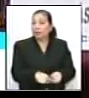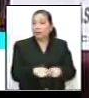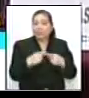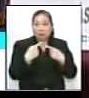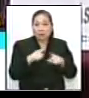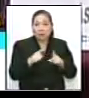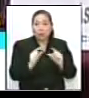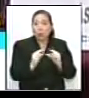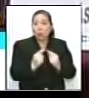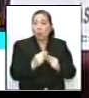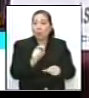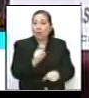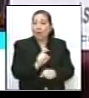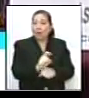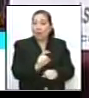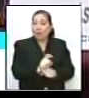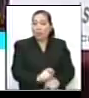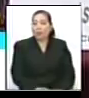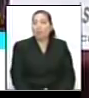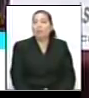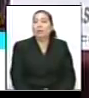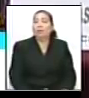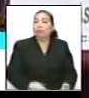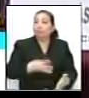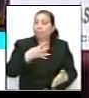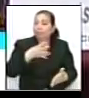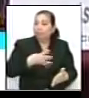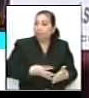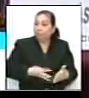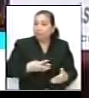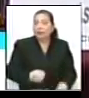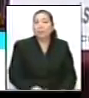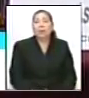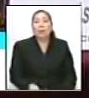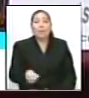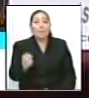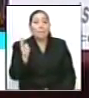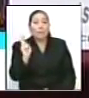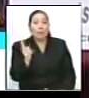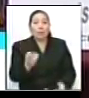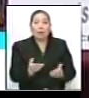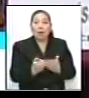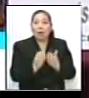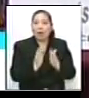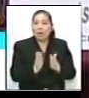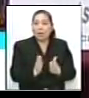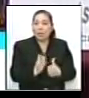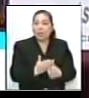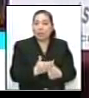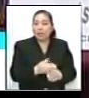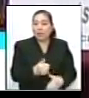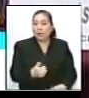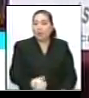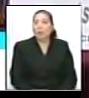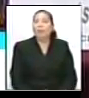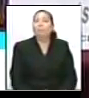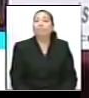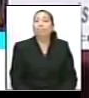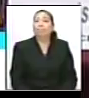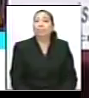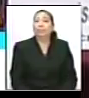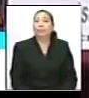informes del sector de educación, testimoniales de maestros y alumnos, entre otros. Por otro